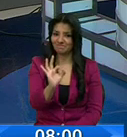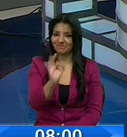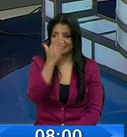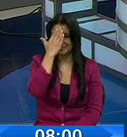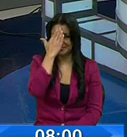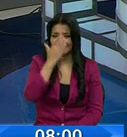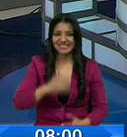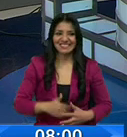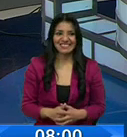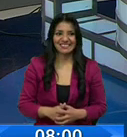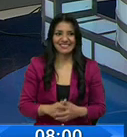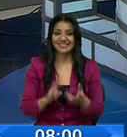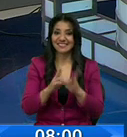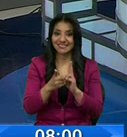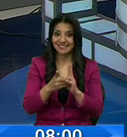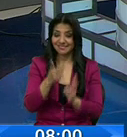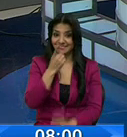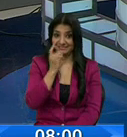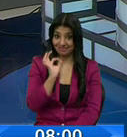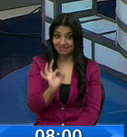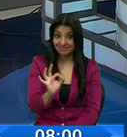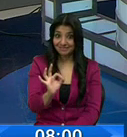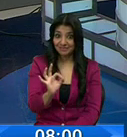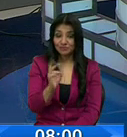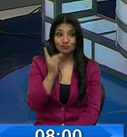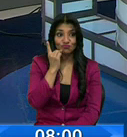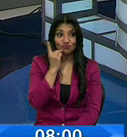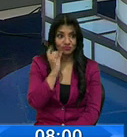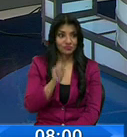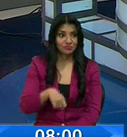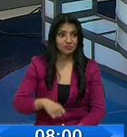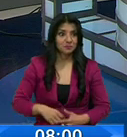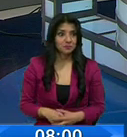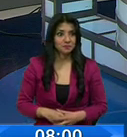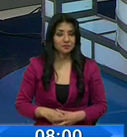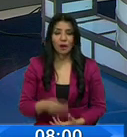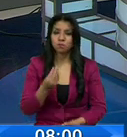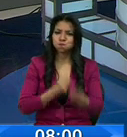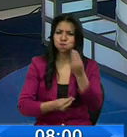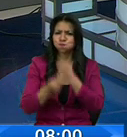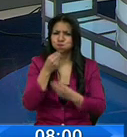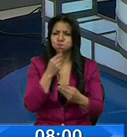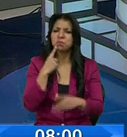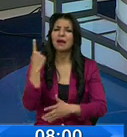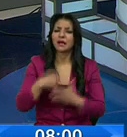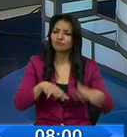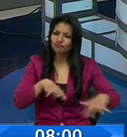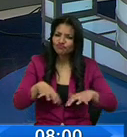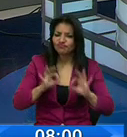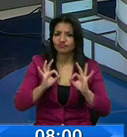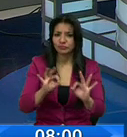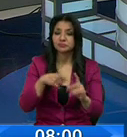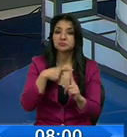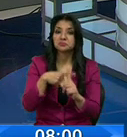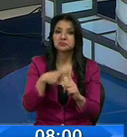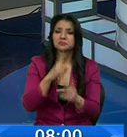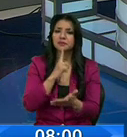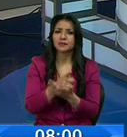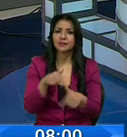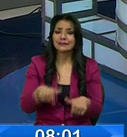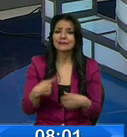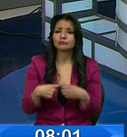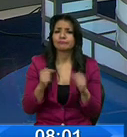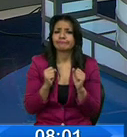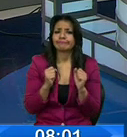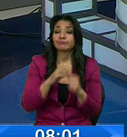Vecinos, desayunaron rico. Hoy día hay que sustanciosos para salir con mucha energía. Ponerle mucha energía porque hace un poco de frío,